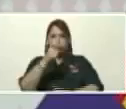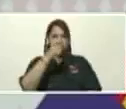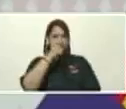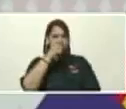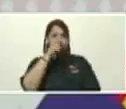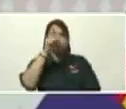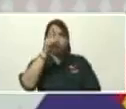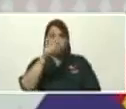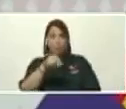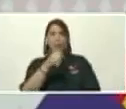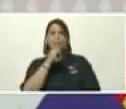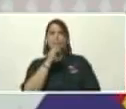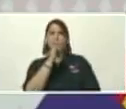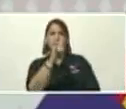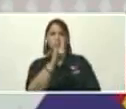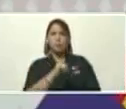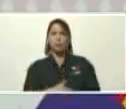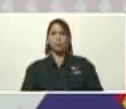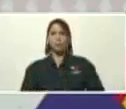Y también le anuncio